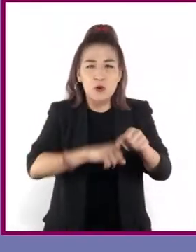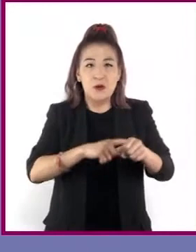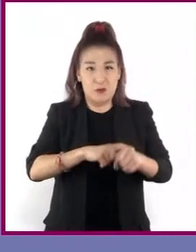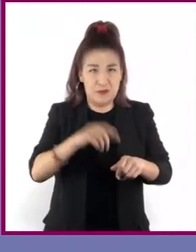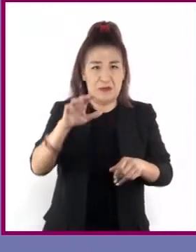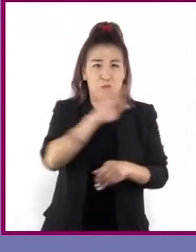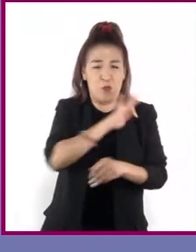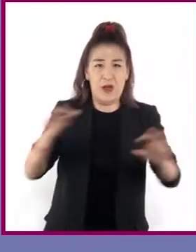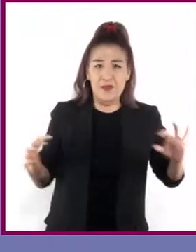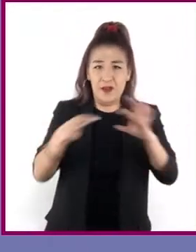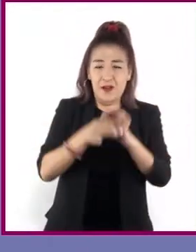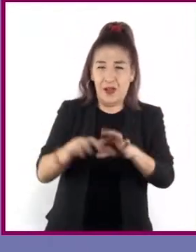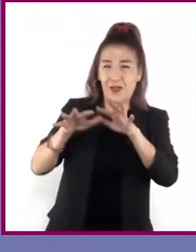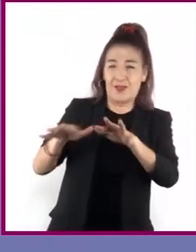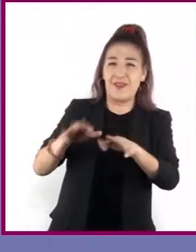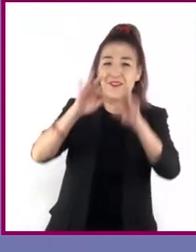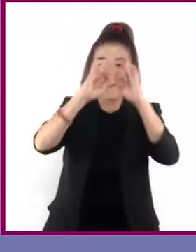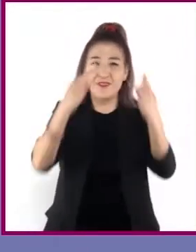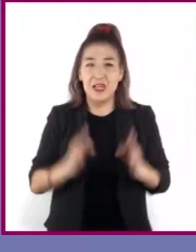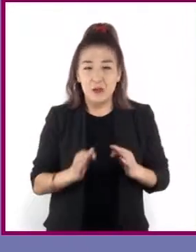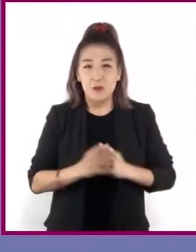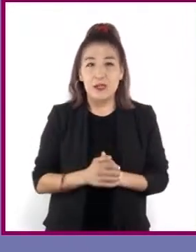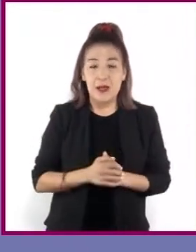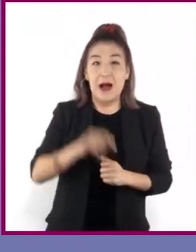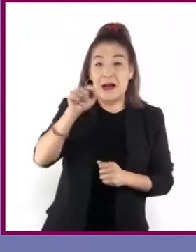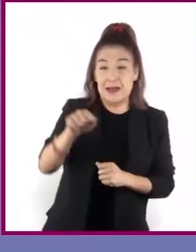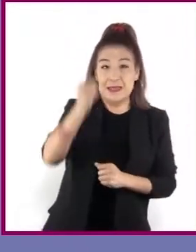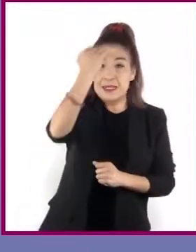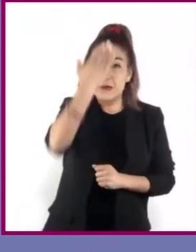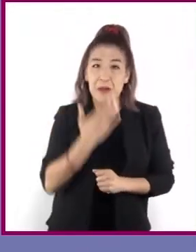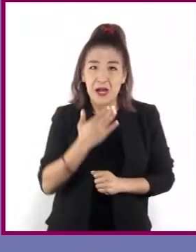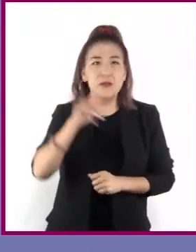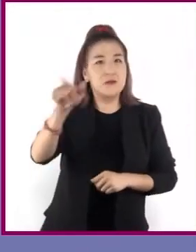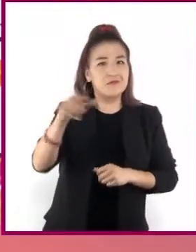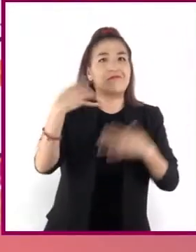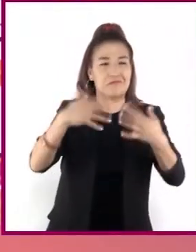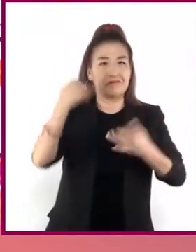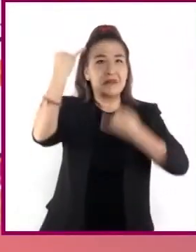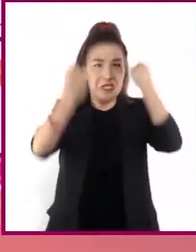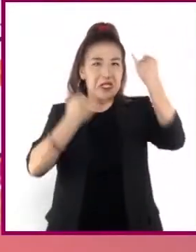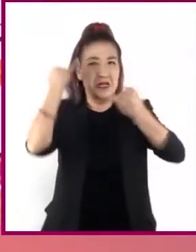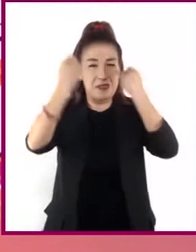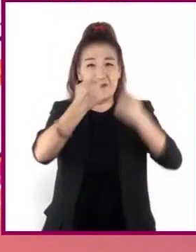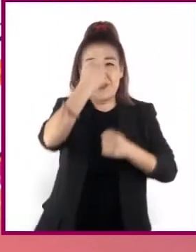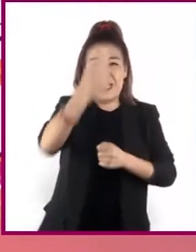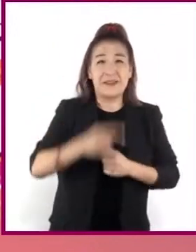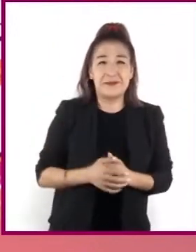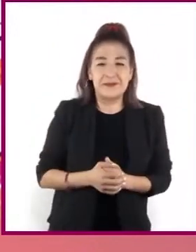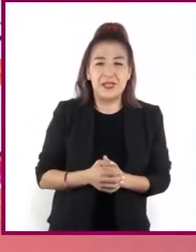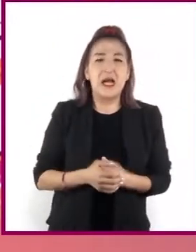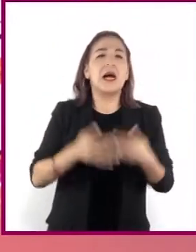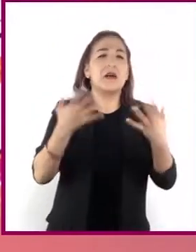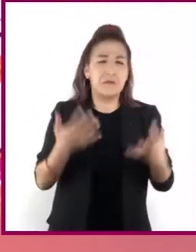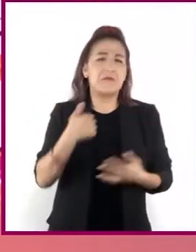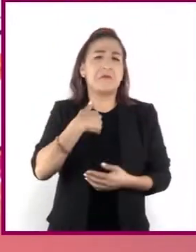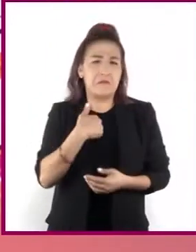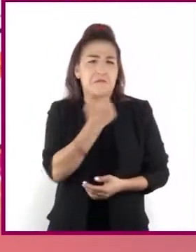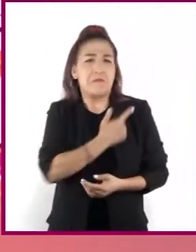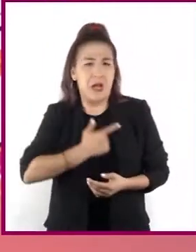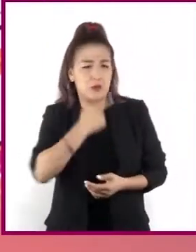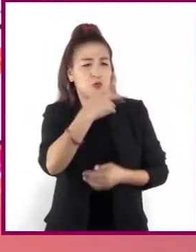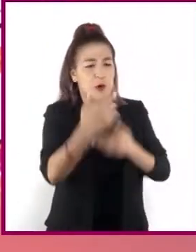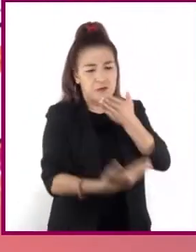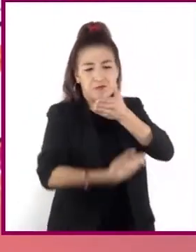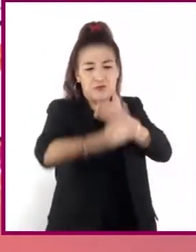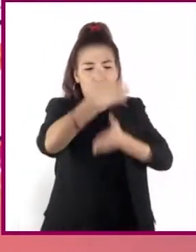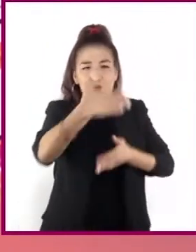representa? ¿La imagen te pareció creativa? Bueno, a mí me gusta su composición, la